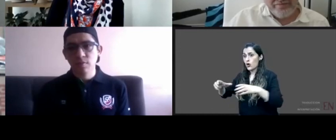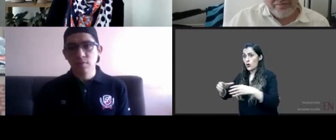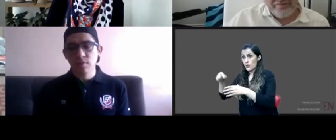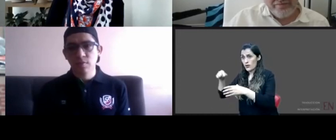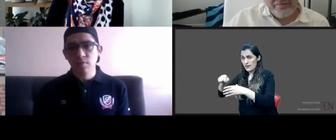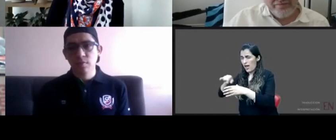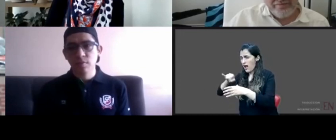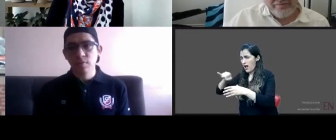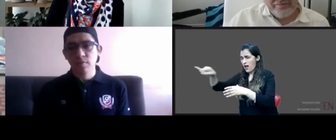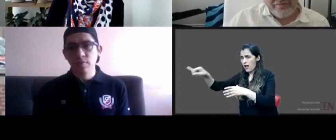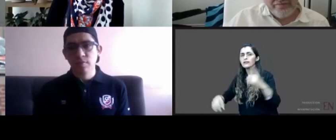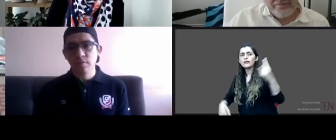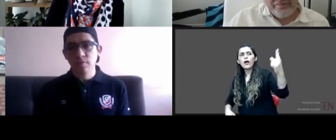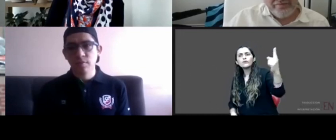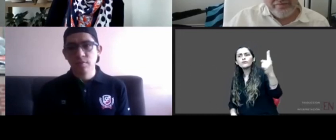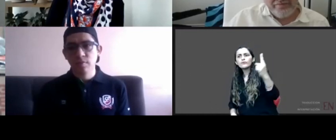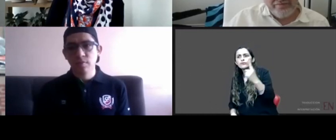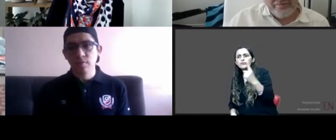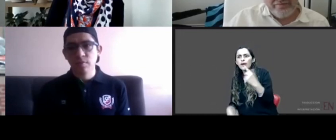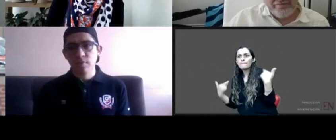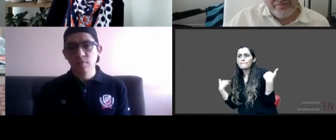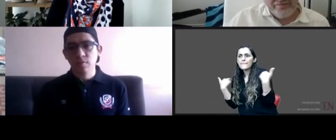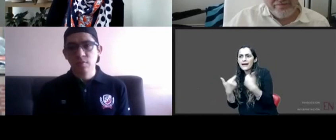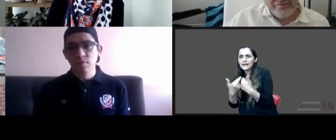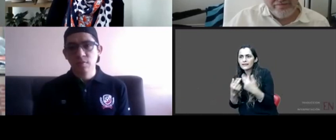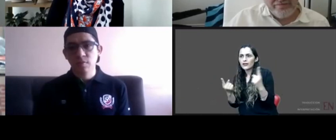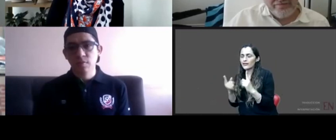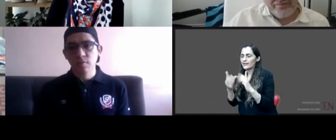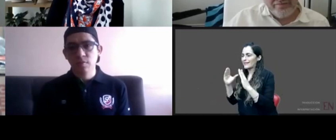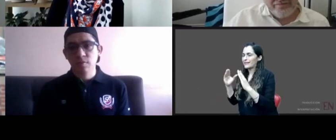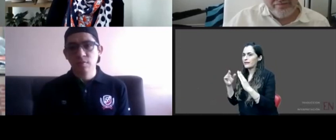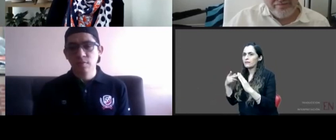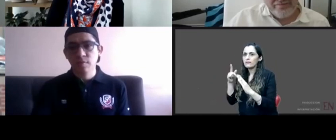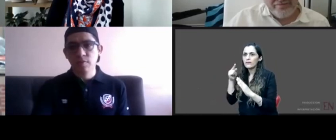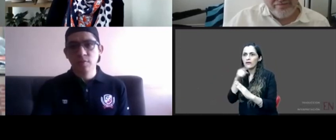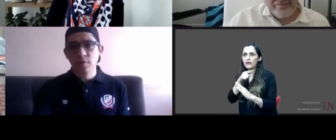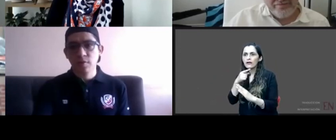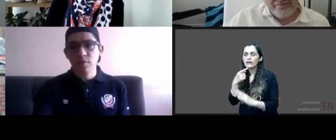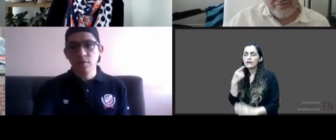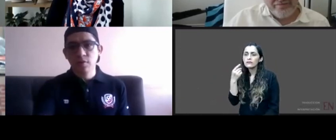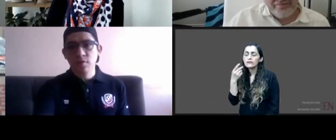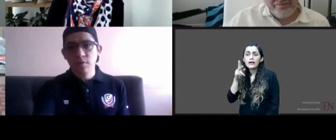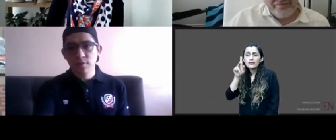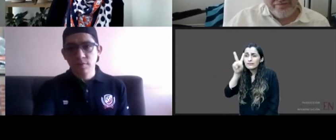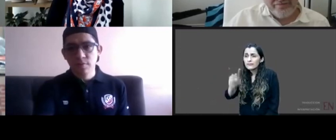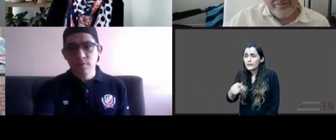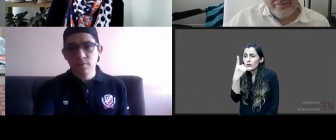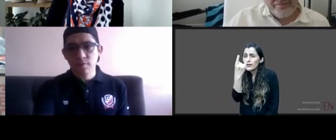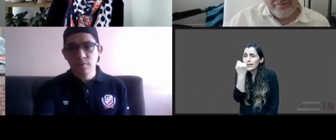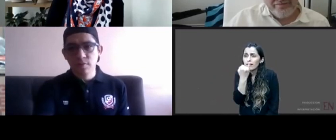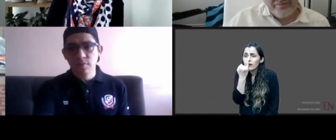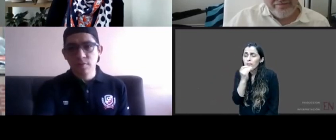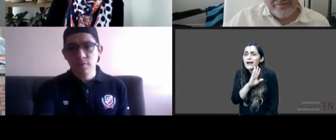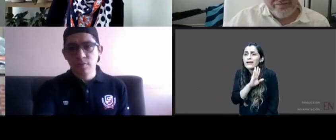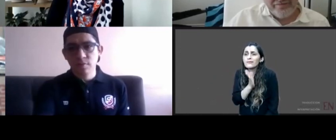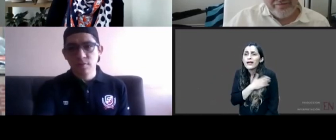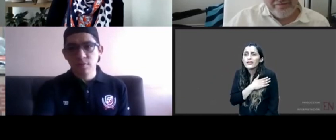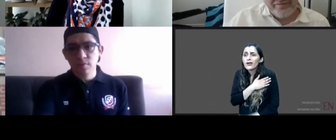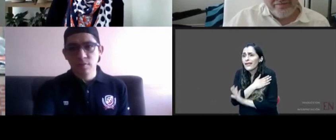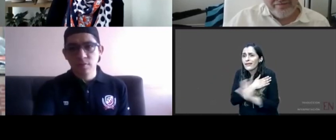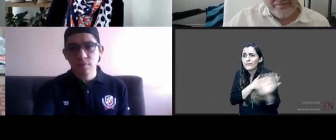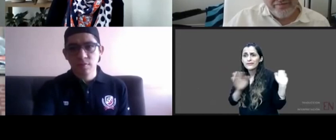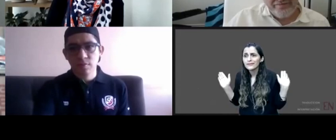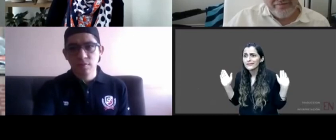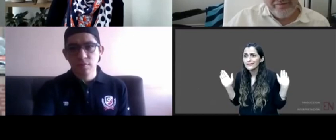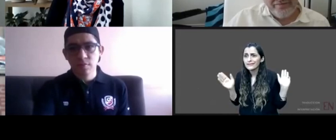que solo hablan el español y nosotros, o sea, son monolingües en español, nosotros monolingües en nuestra